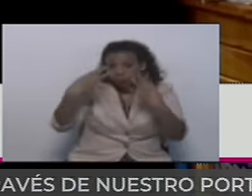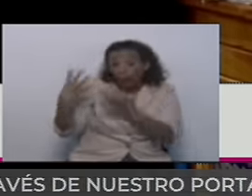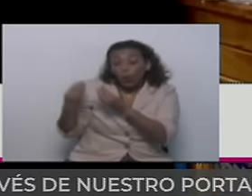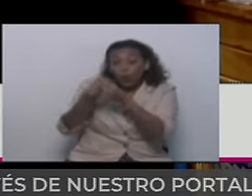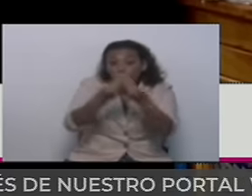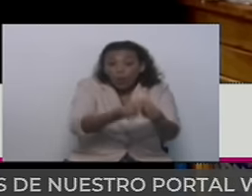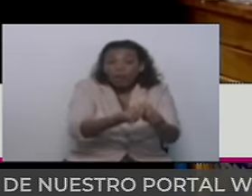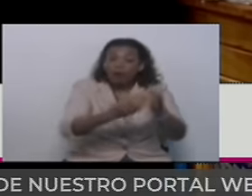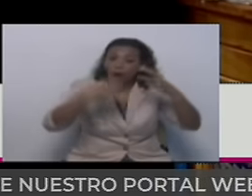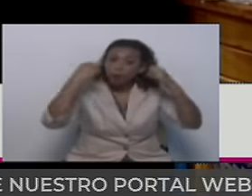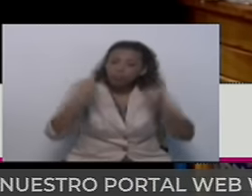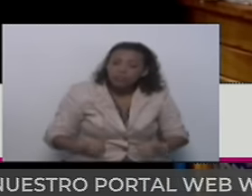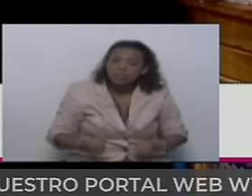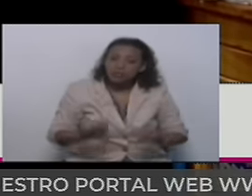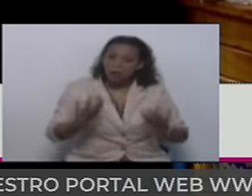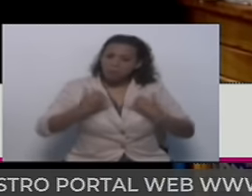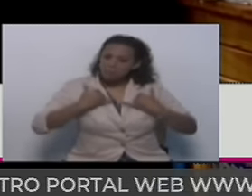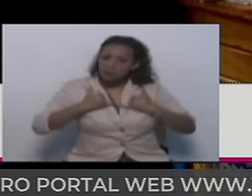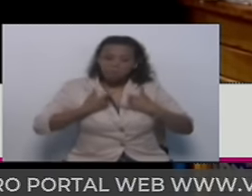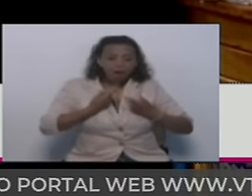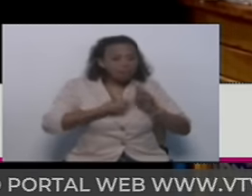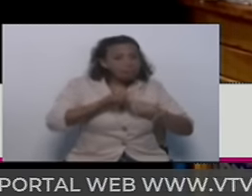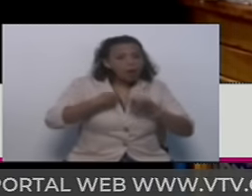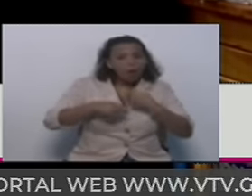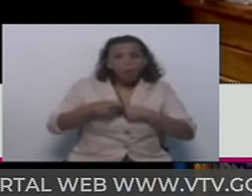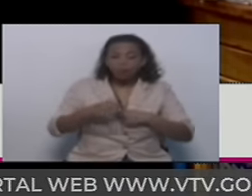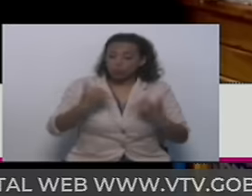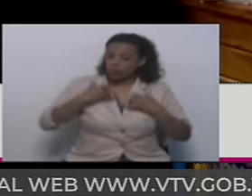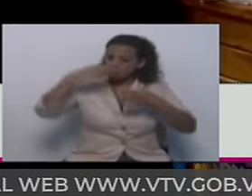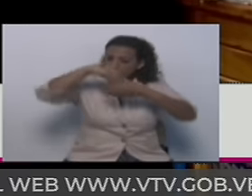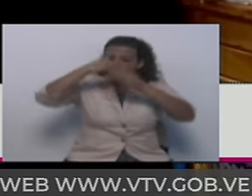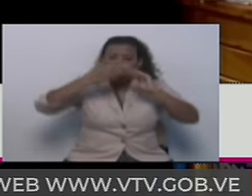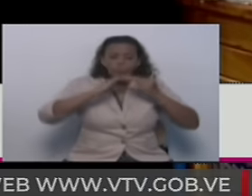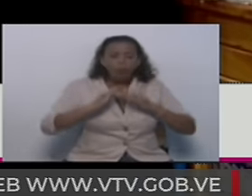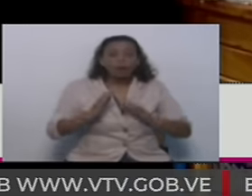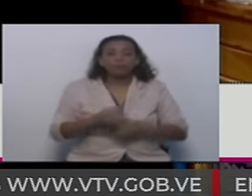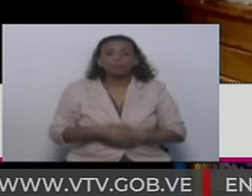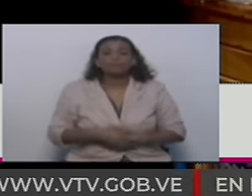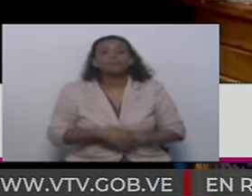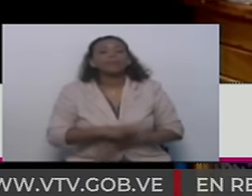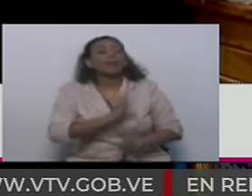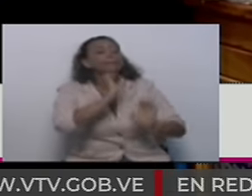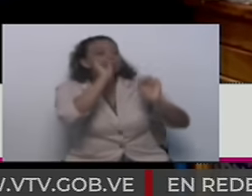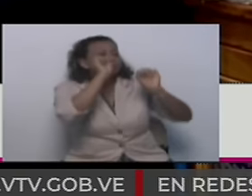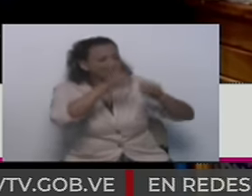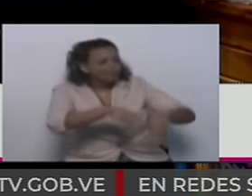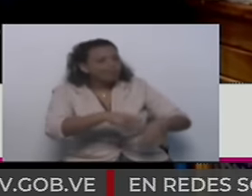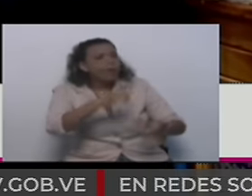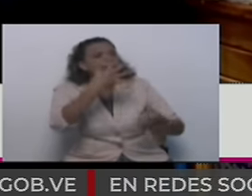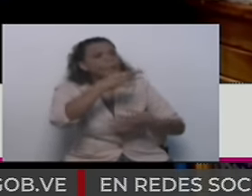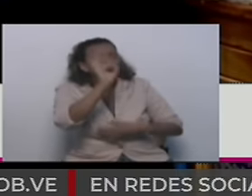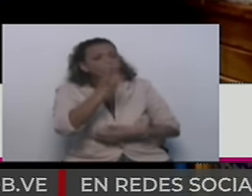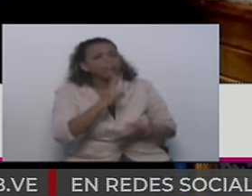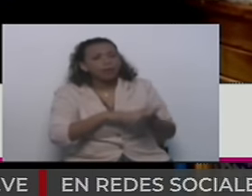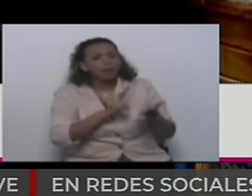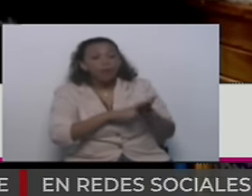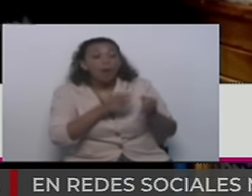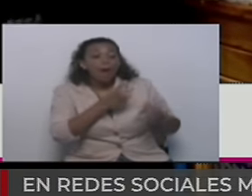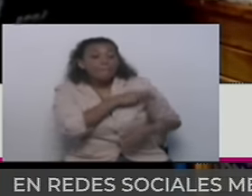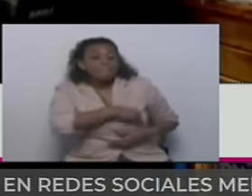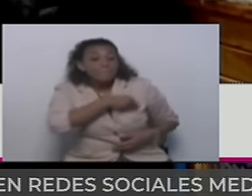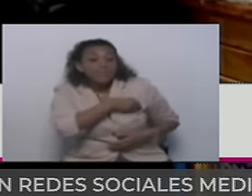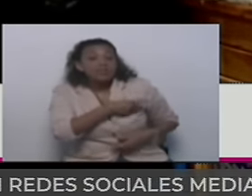esto de consolidación del comercio de ustedes. ¿Cómo arrancamos? Correcto. Mi comandante presidente, cuando usted lanzó la gran